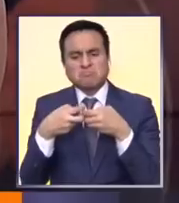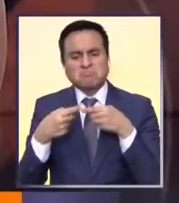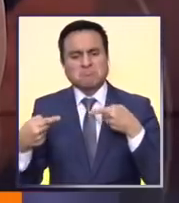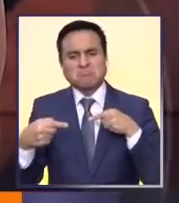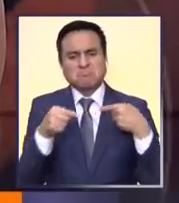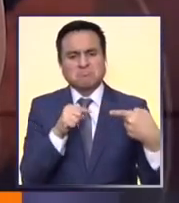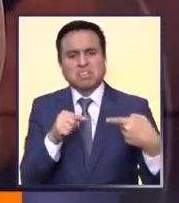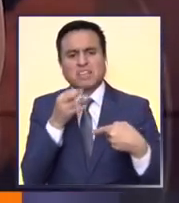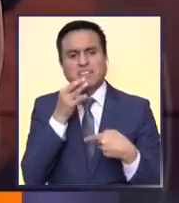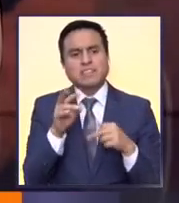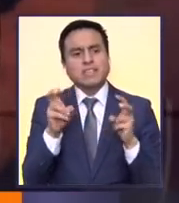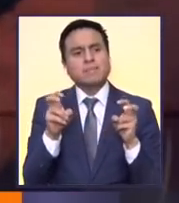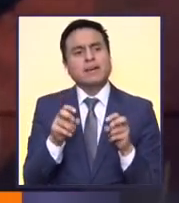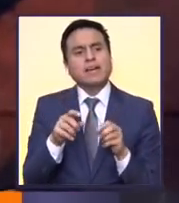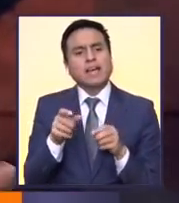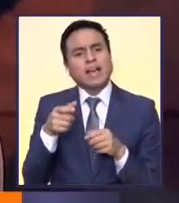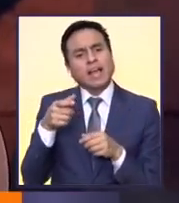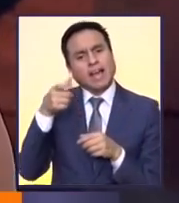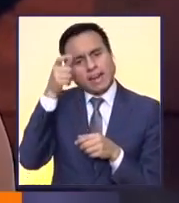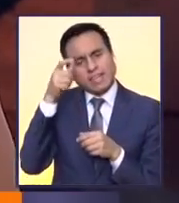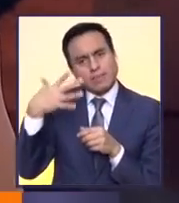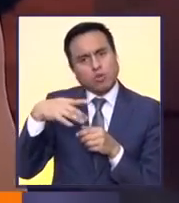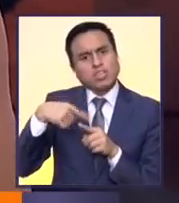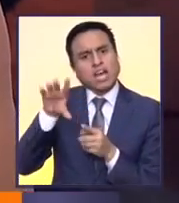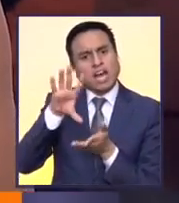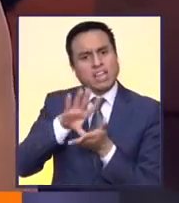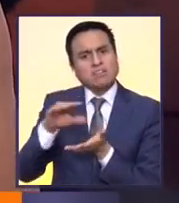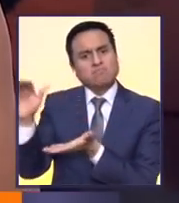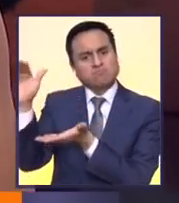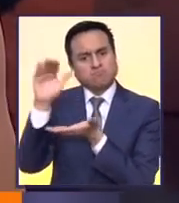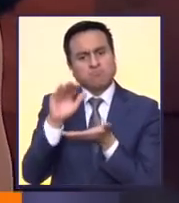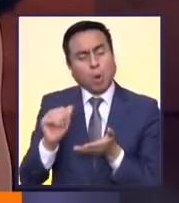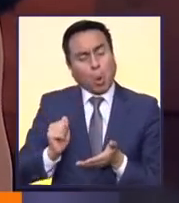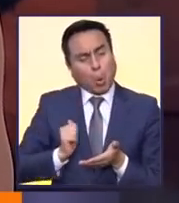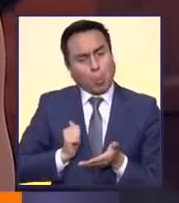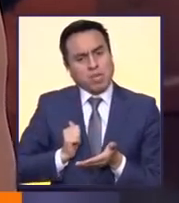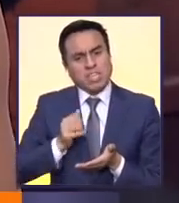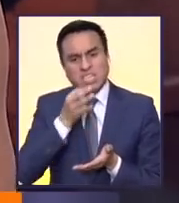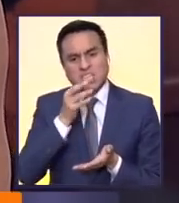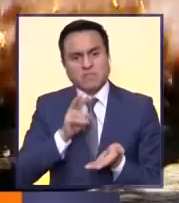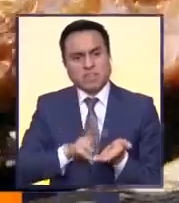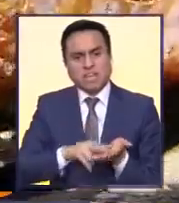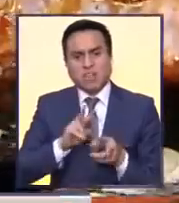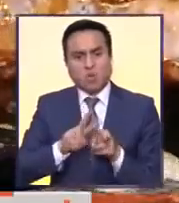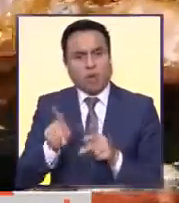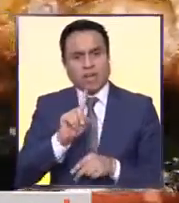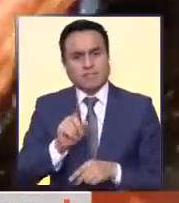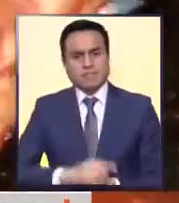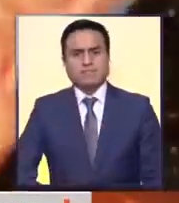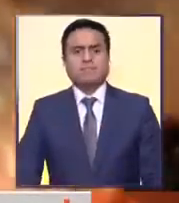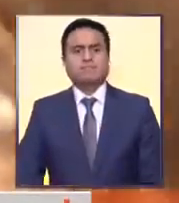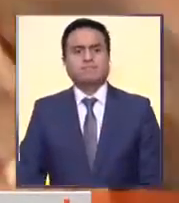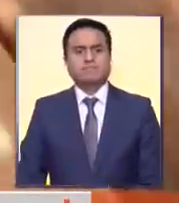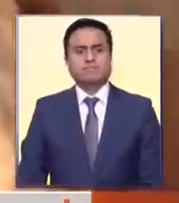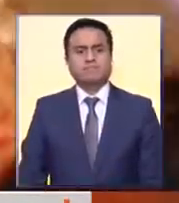reconoce que parte de la carne importada, que dice cumplir ese requisito, no lo hace.